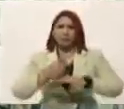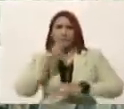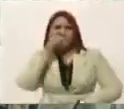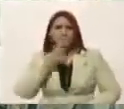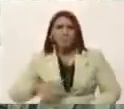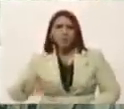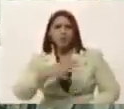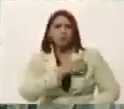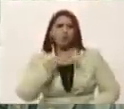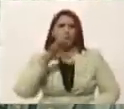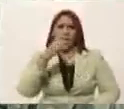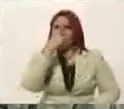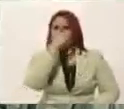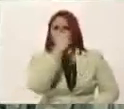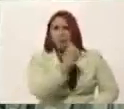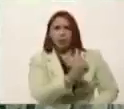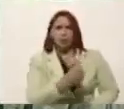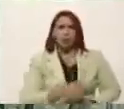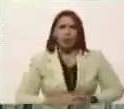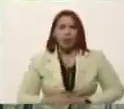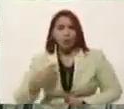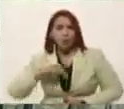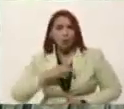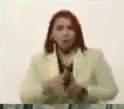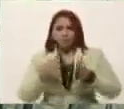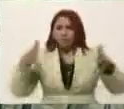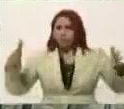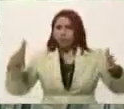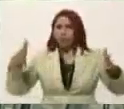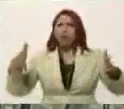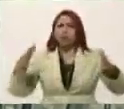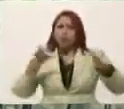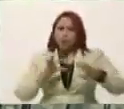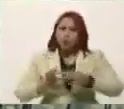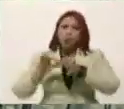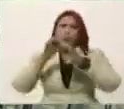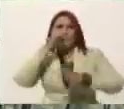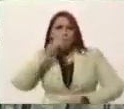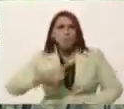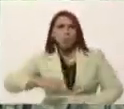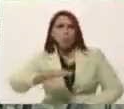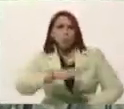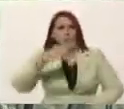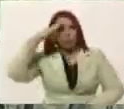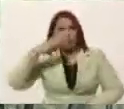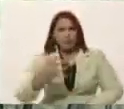pueblo soberano Ezequiel Zamora, nuestra gran raíz de la unión cívico-militar.